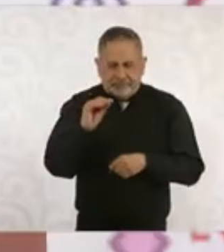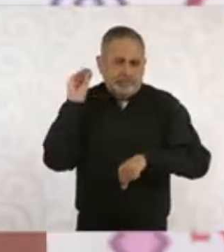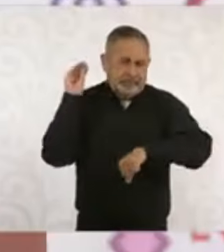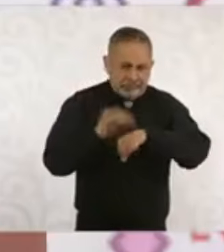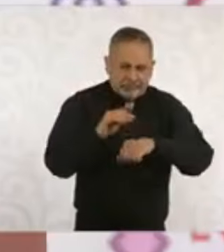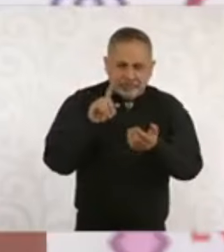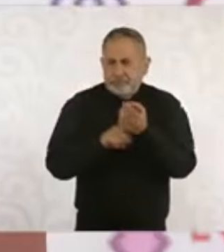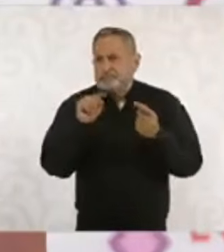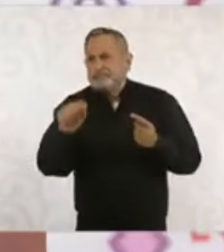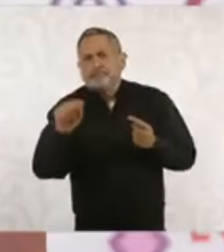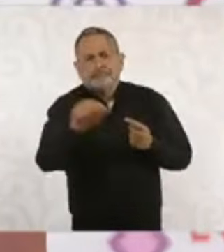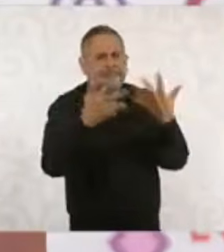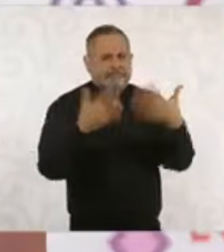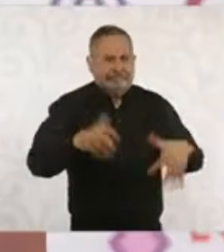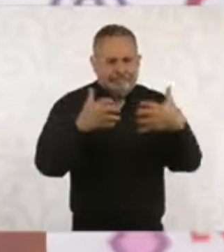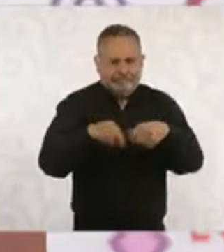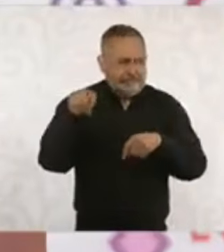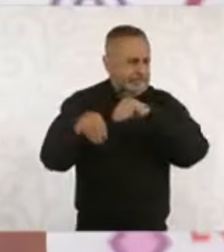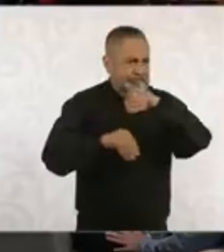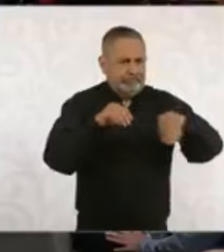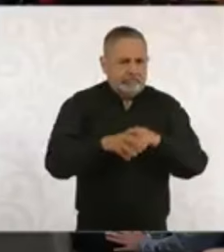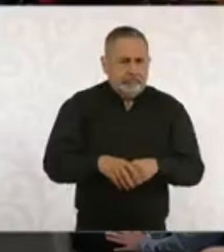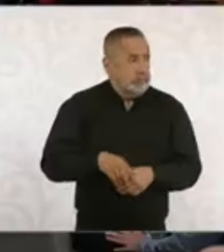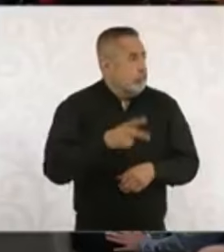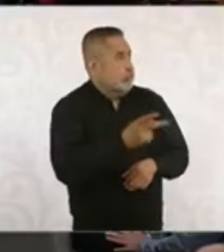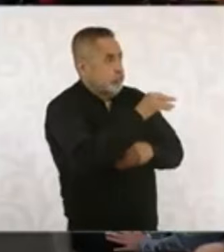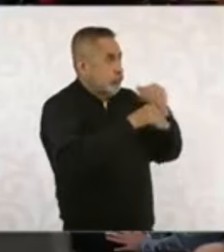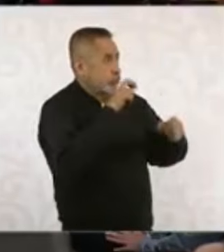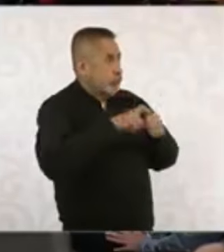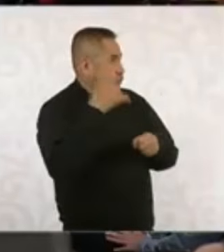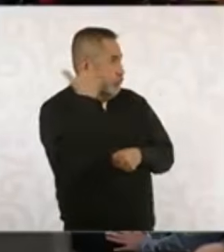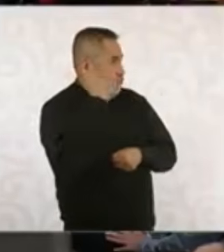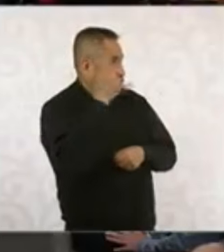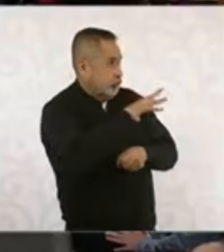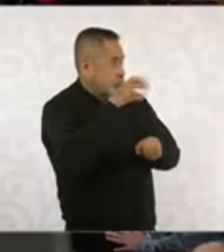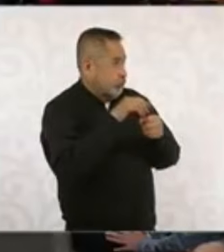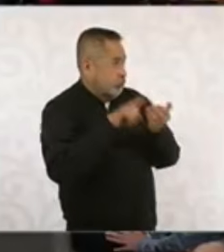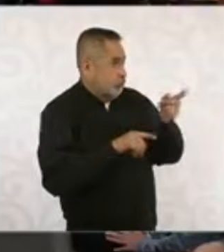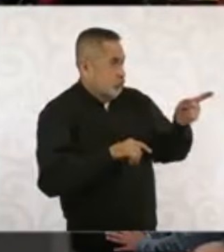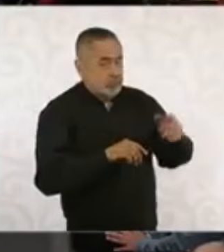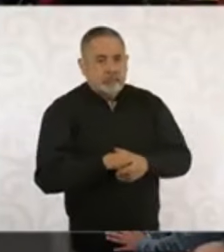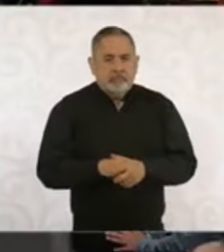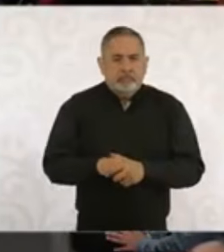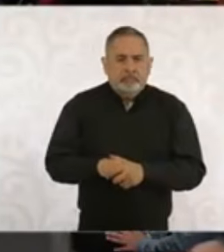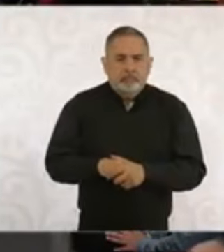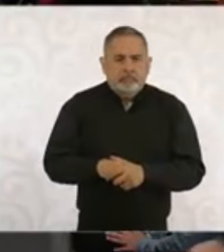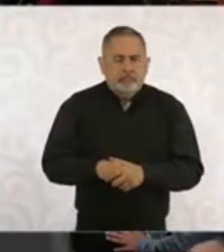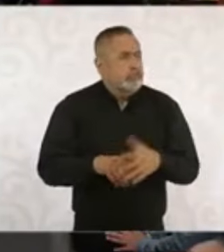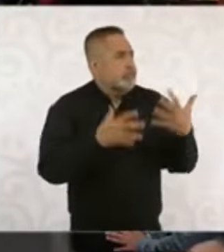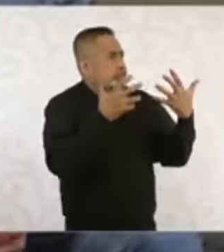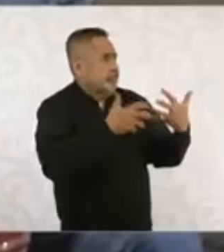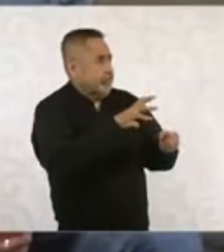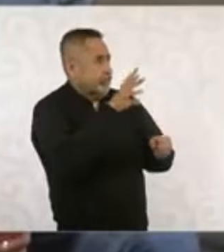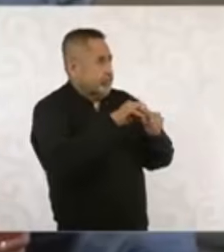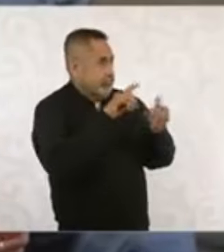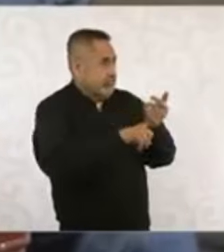de Wolbachia y... ¿Todas en Yucatán? ¿Mande? ¿Todas están en Yucatán? ¿Todas están? Las plantas, ¿todas están